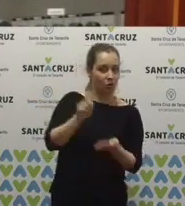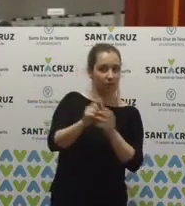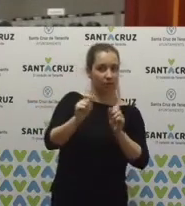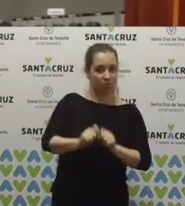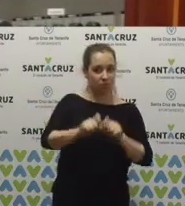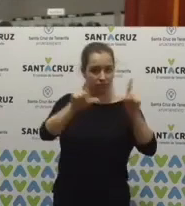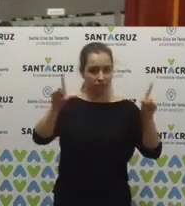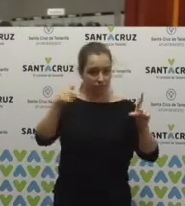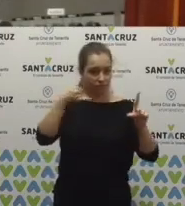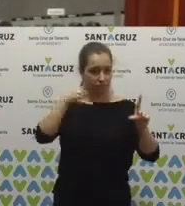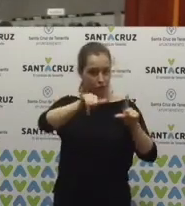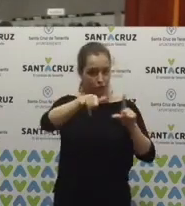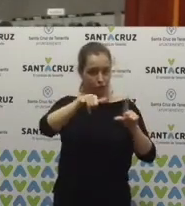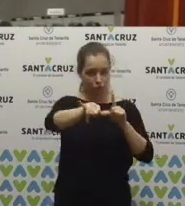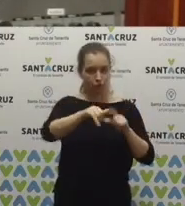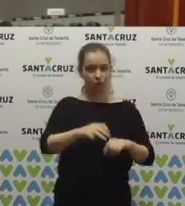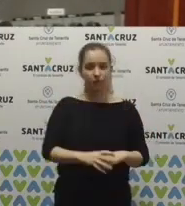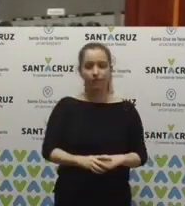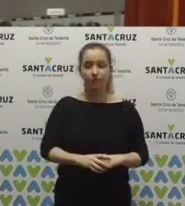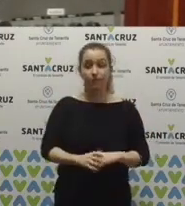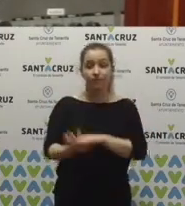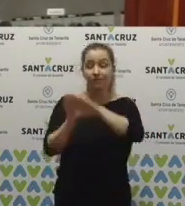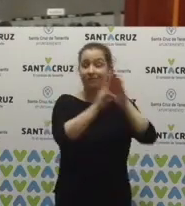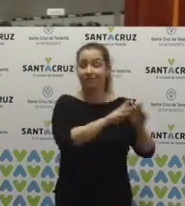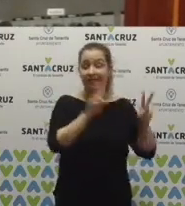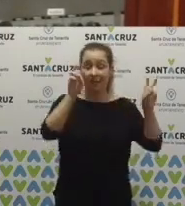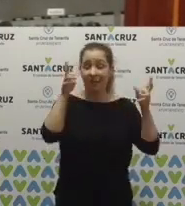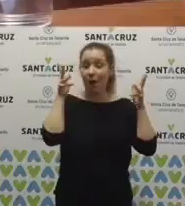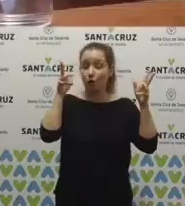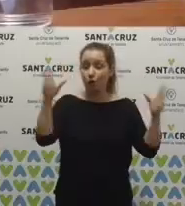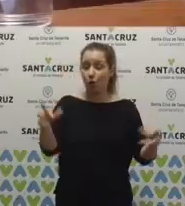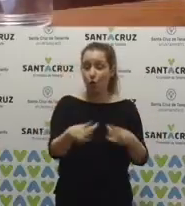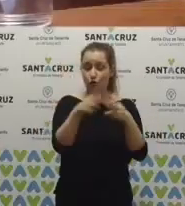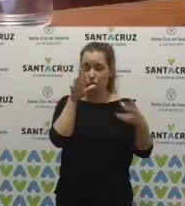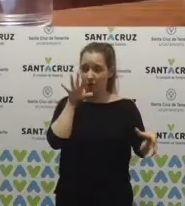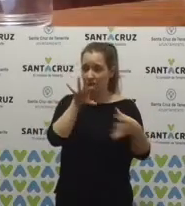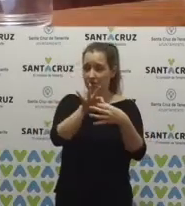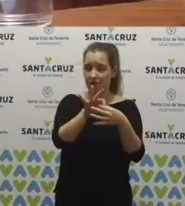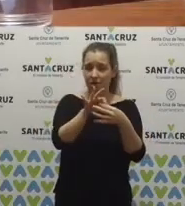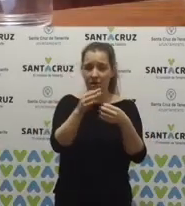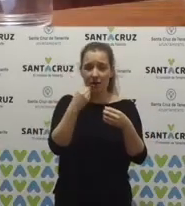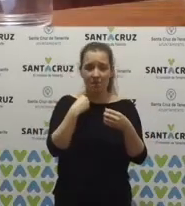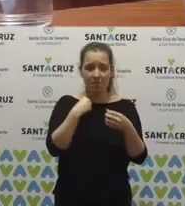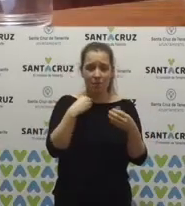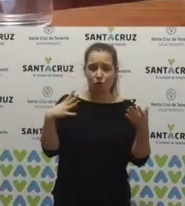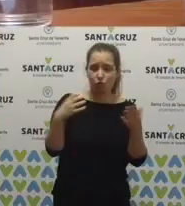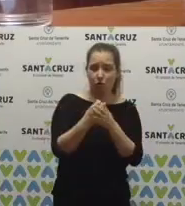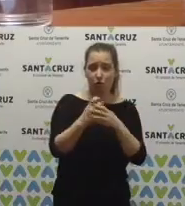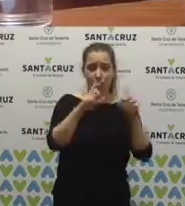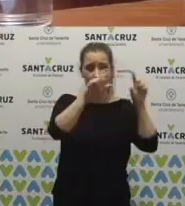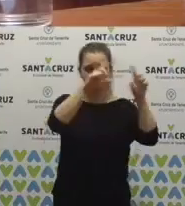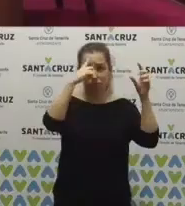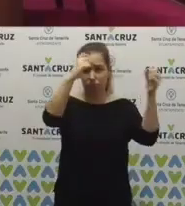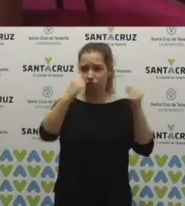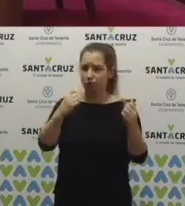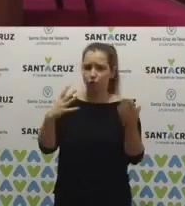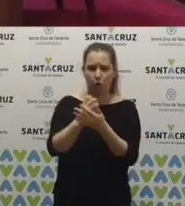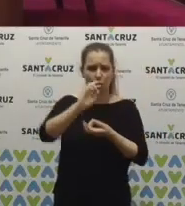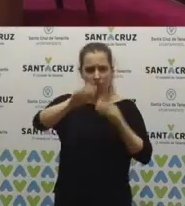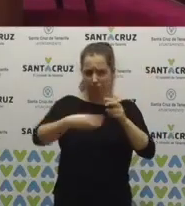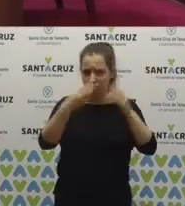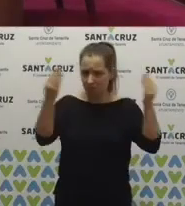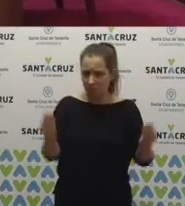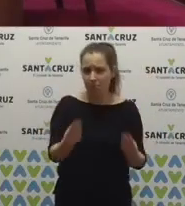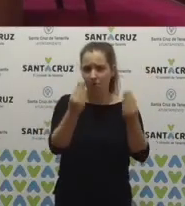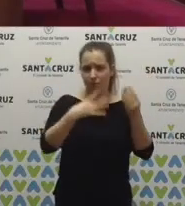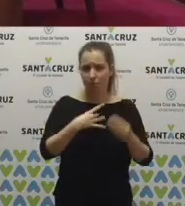la señal con respecto al consejo social como todo por supuesto todos son todos los órganos todas las instituciones son mejorables desde el punto de